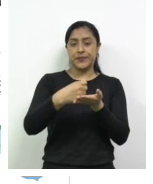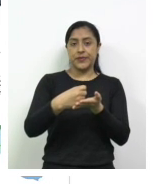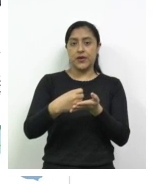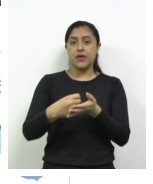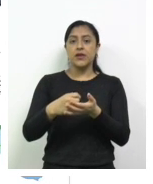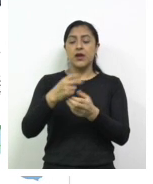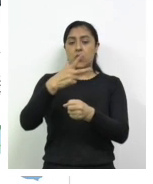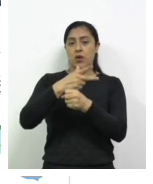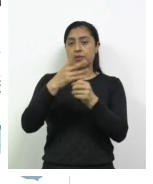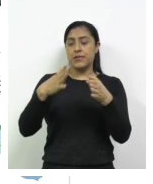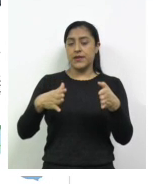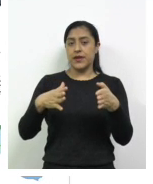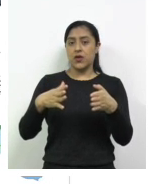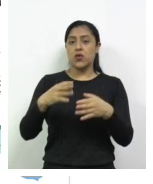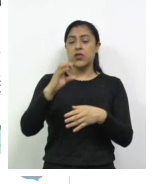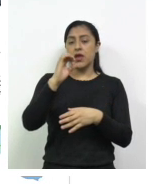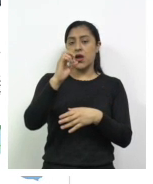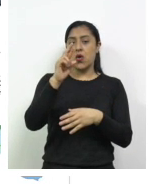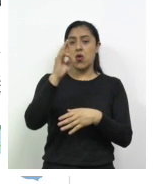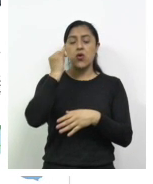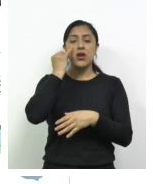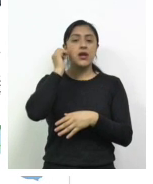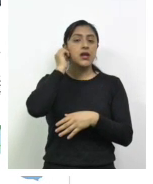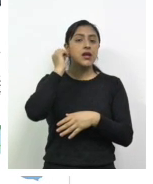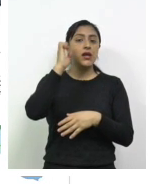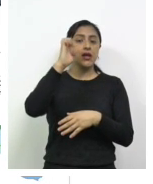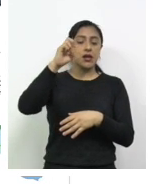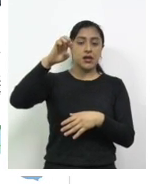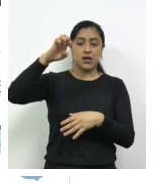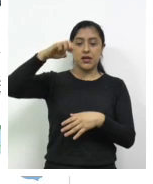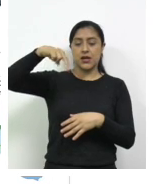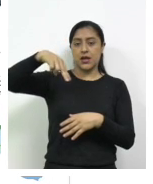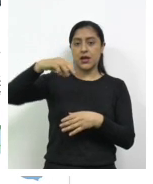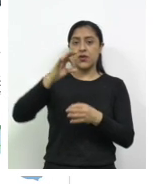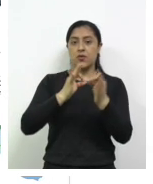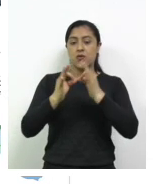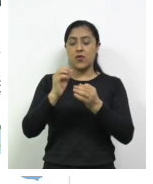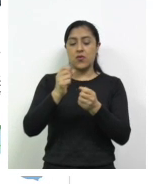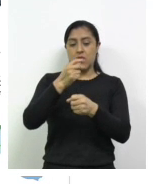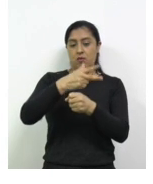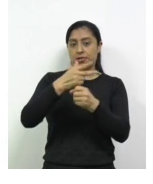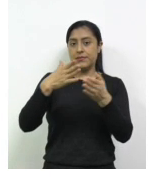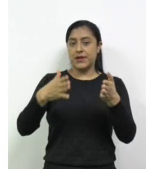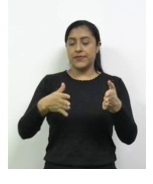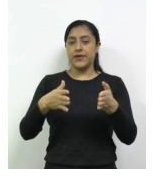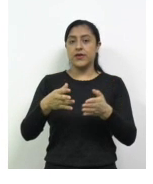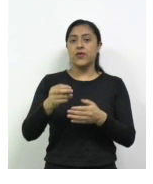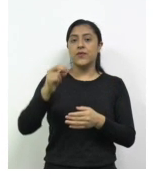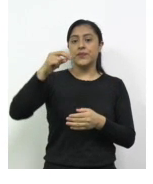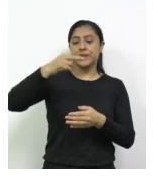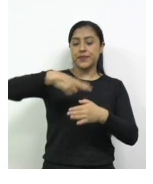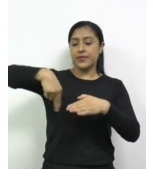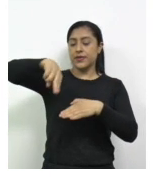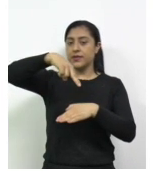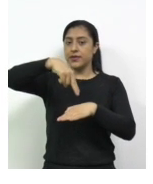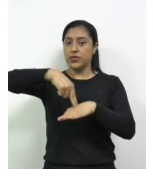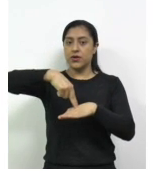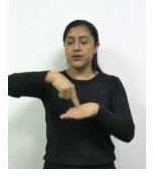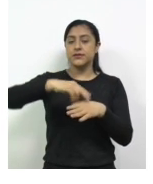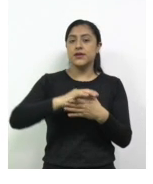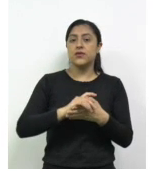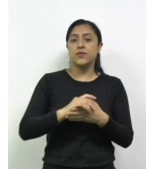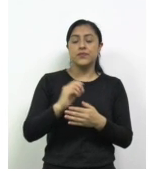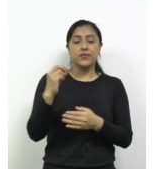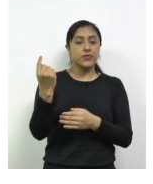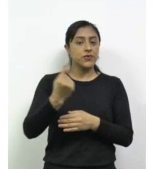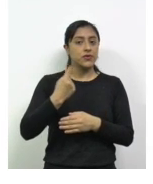de guatemalteco de origen guatemalteco naturalizado o extranjero domiciliado todos los documentos que se tramitan en línea son